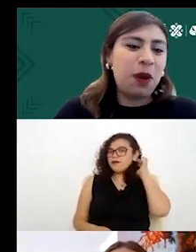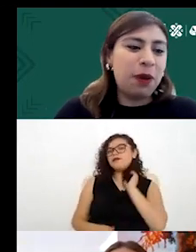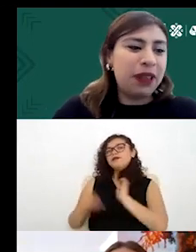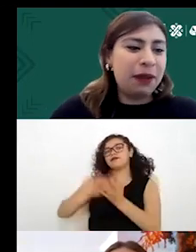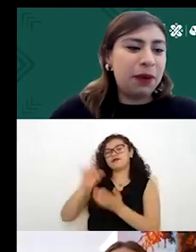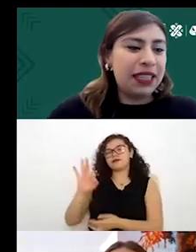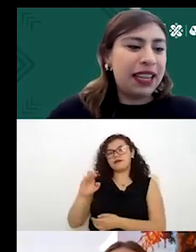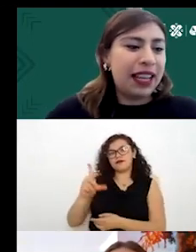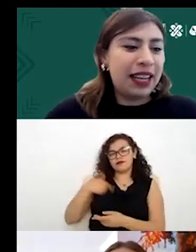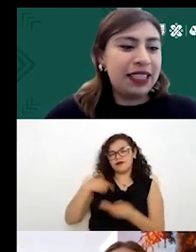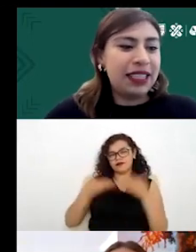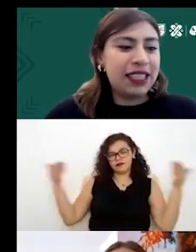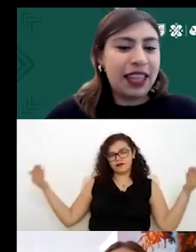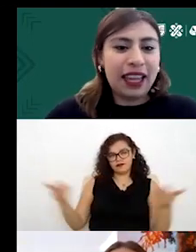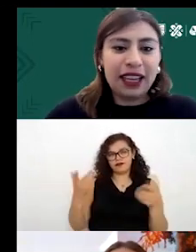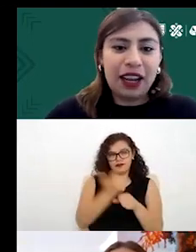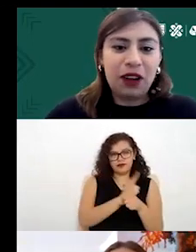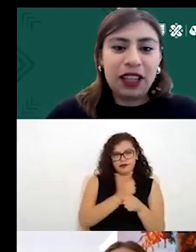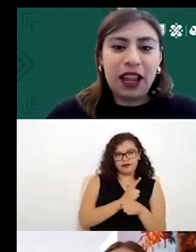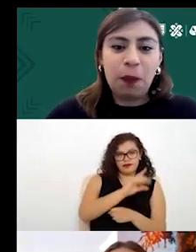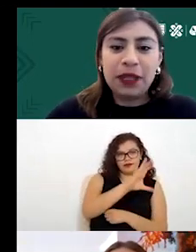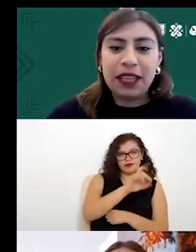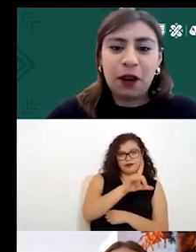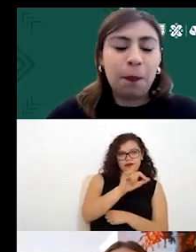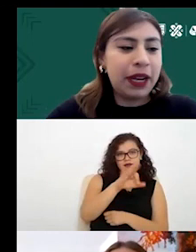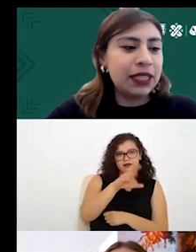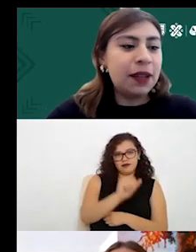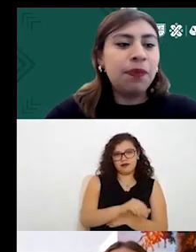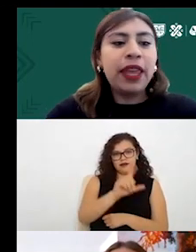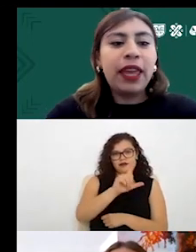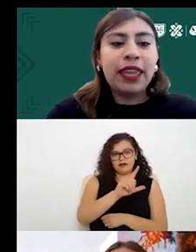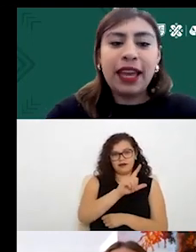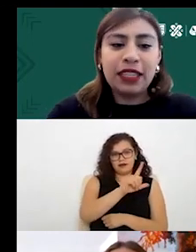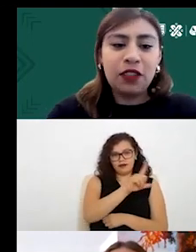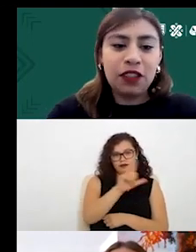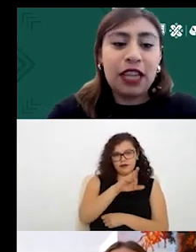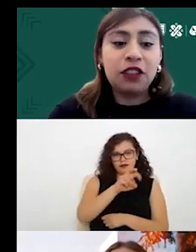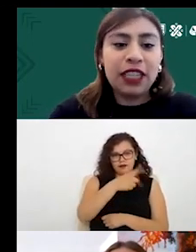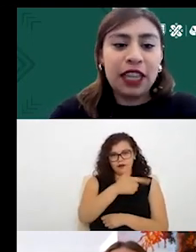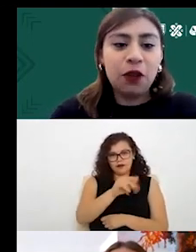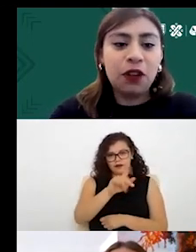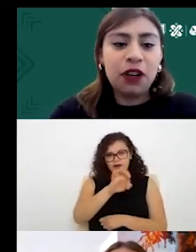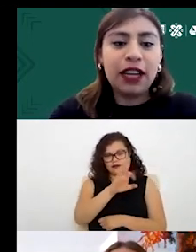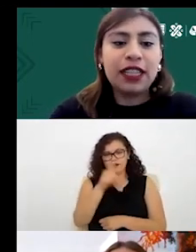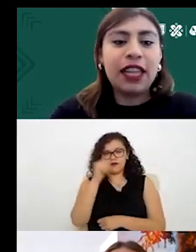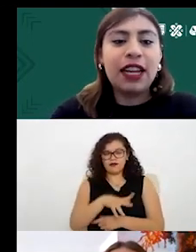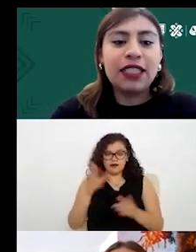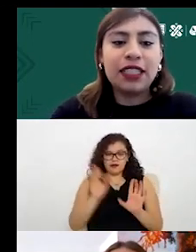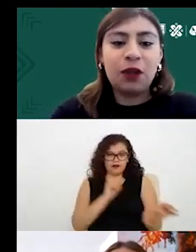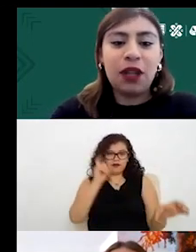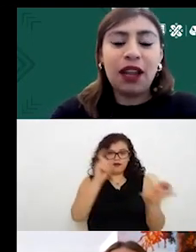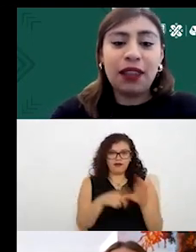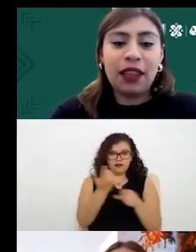Ahora sí me voy a permitir presentar a la licenciada Carolina López de Yergo Pérez. Ella es asociada junior, egresada